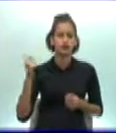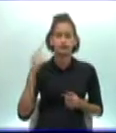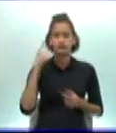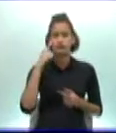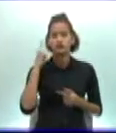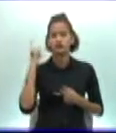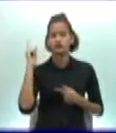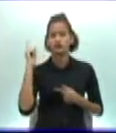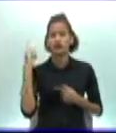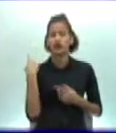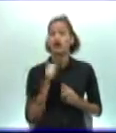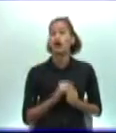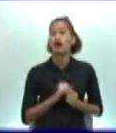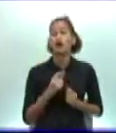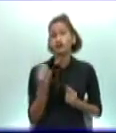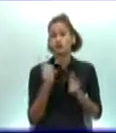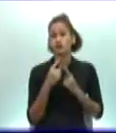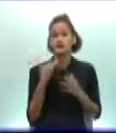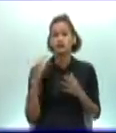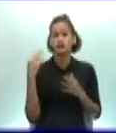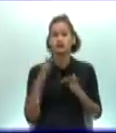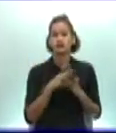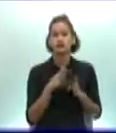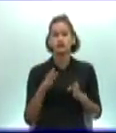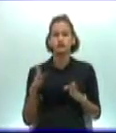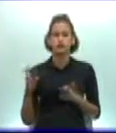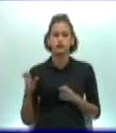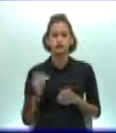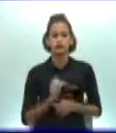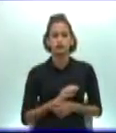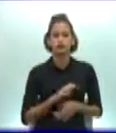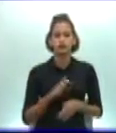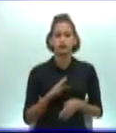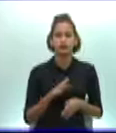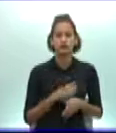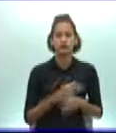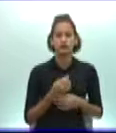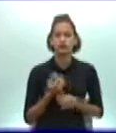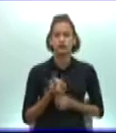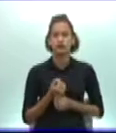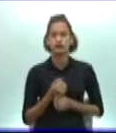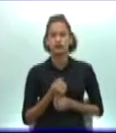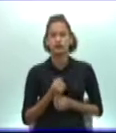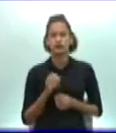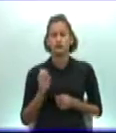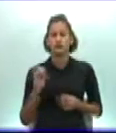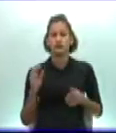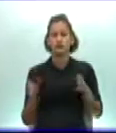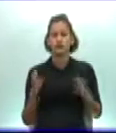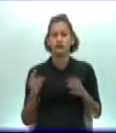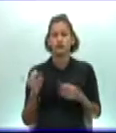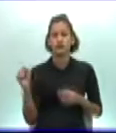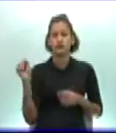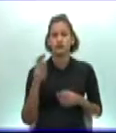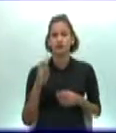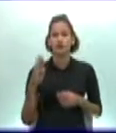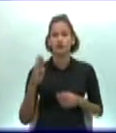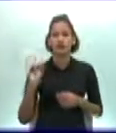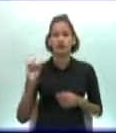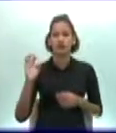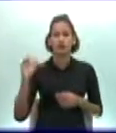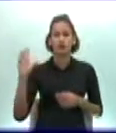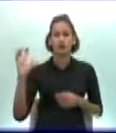de ellas se divide a su vez en periodos geológicos. En cada una de las eras y periodos geológicos, el archipiélago cubano